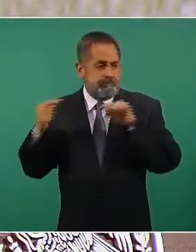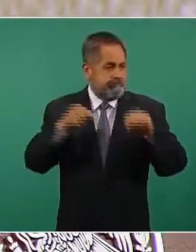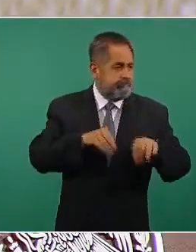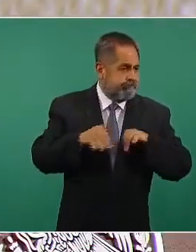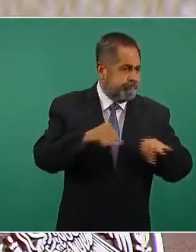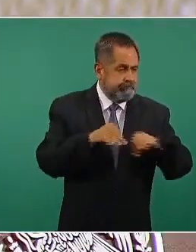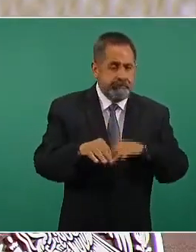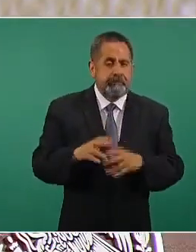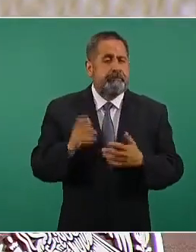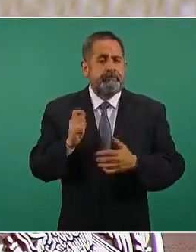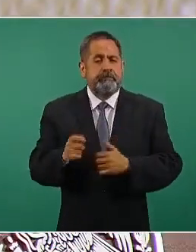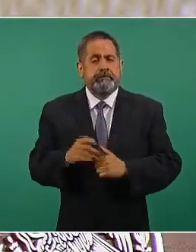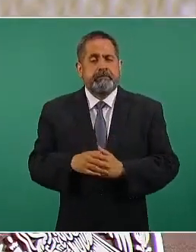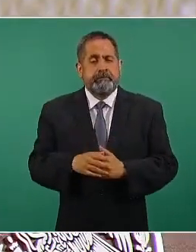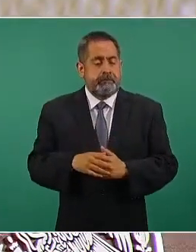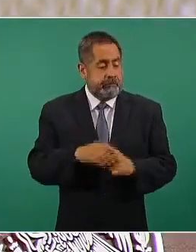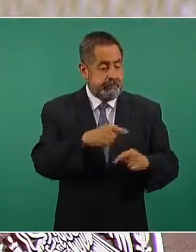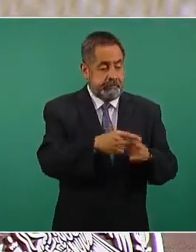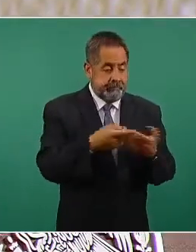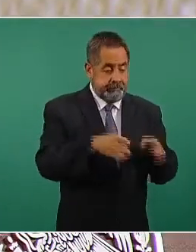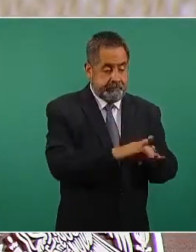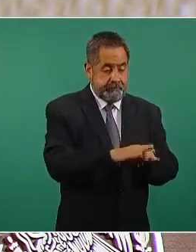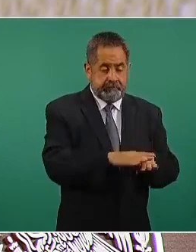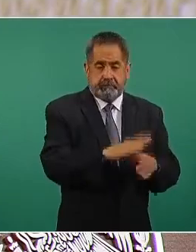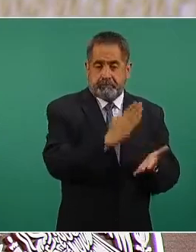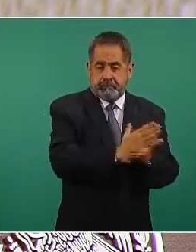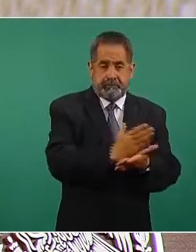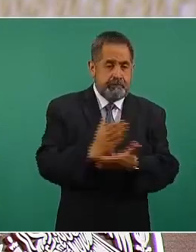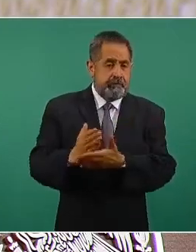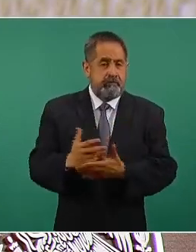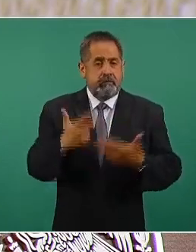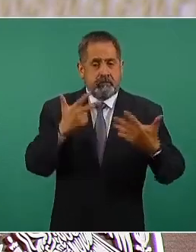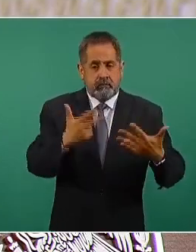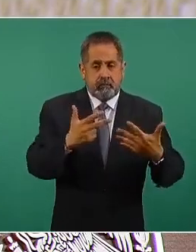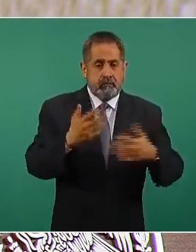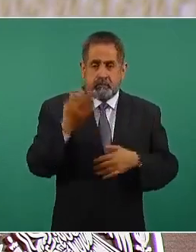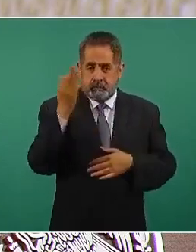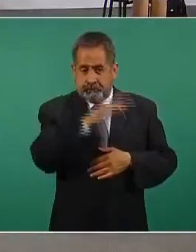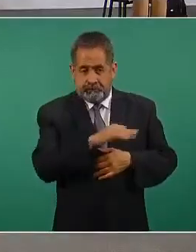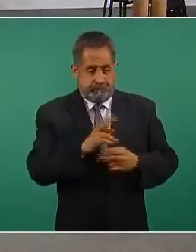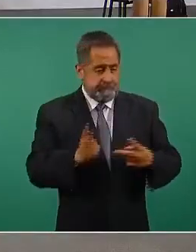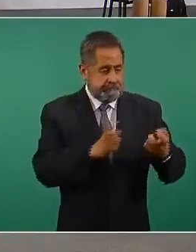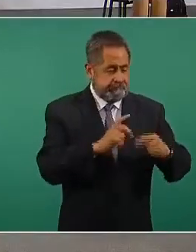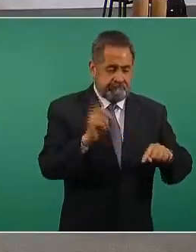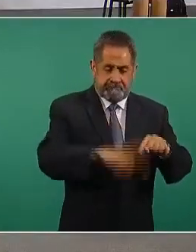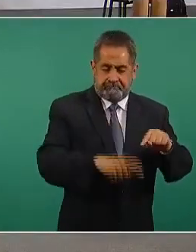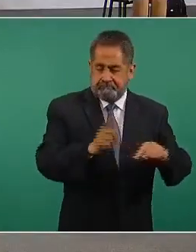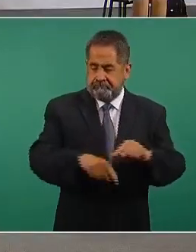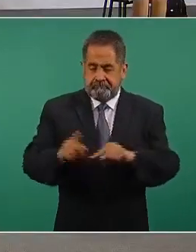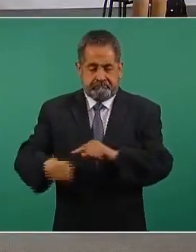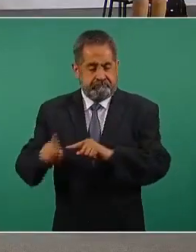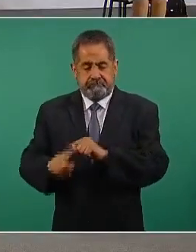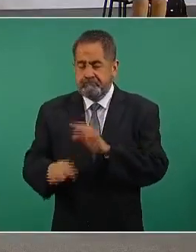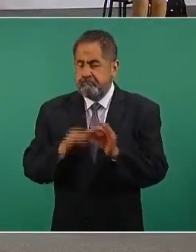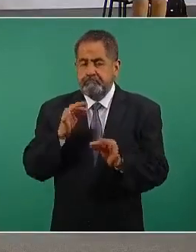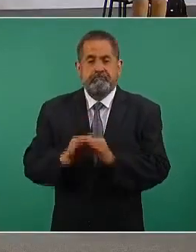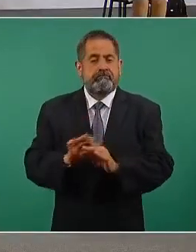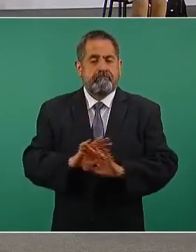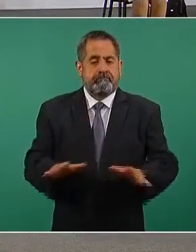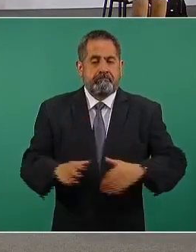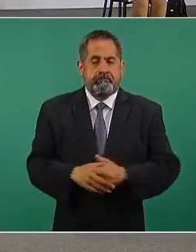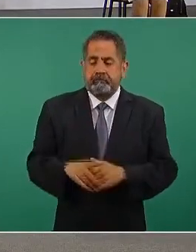y quedaron clausuradas 8 tomas clandestinas. Eso sería todo, señor presidente. Muchas gracias.